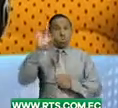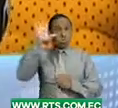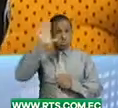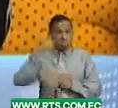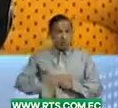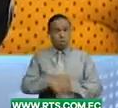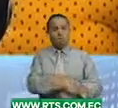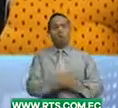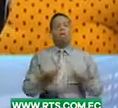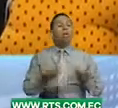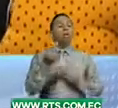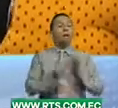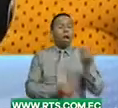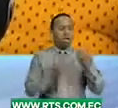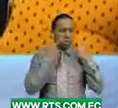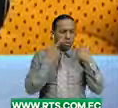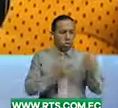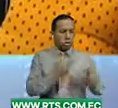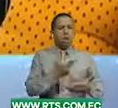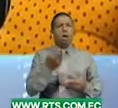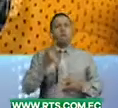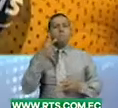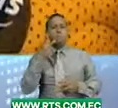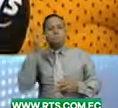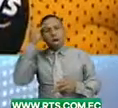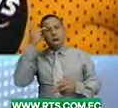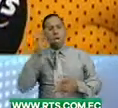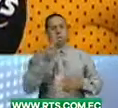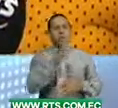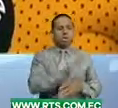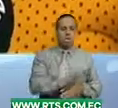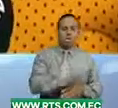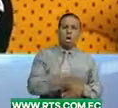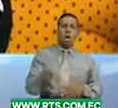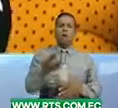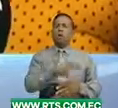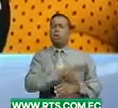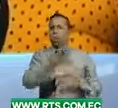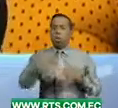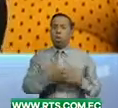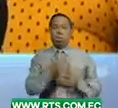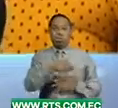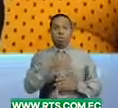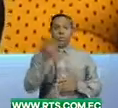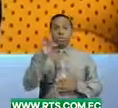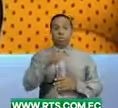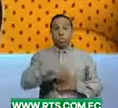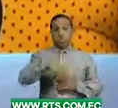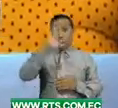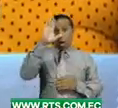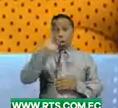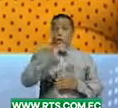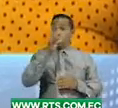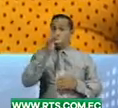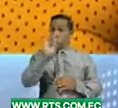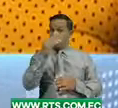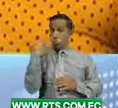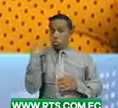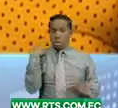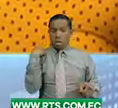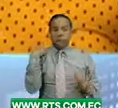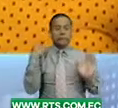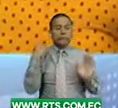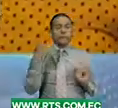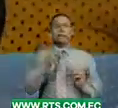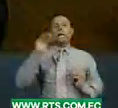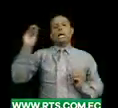psicológico tanto al estudiante como a los padres de familia. Si el estudiante tiene más de 18 años o 18 años, ahí se da a conocer